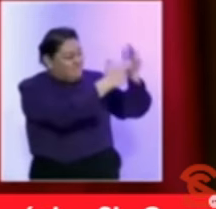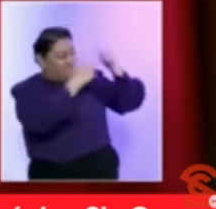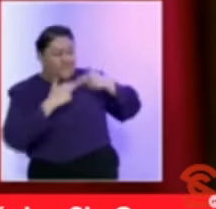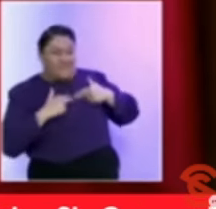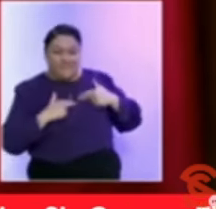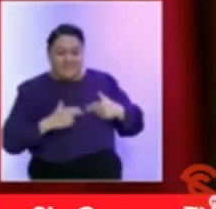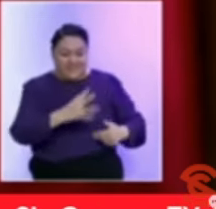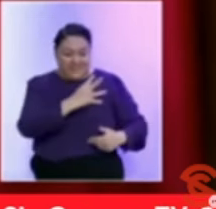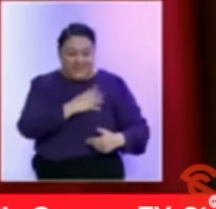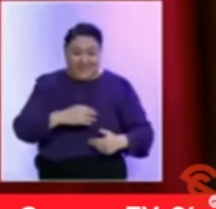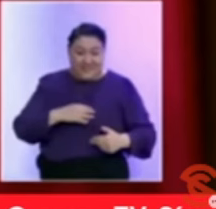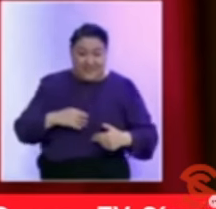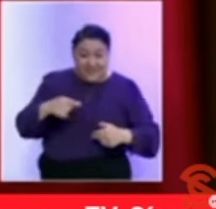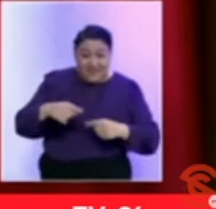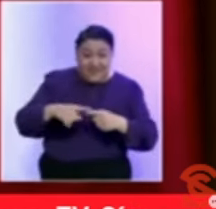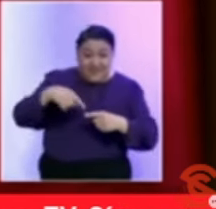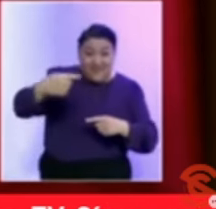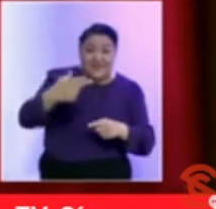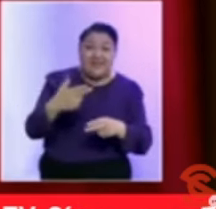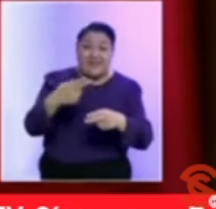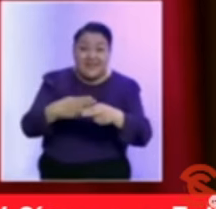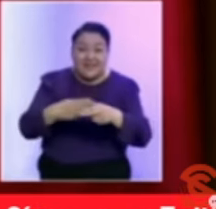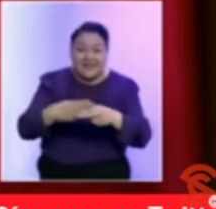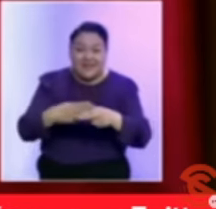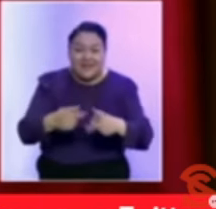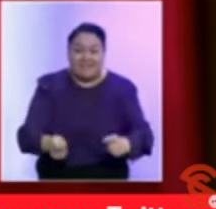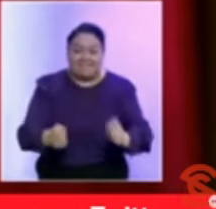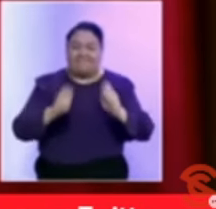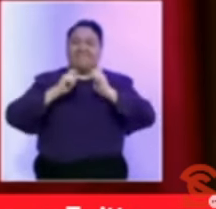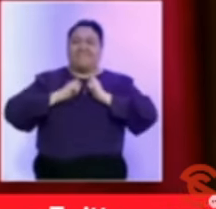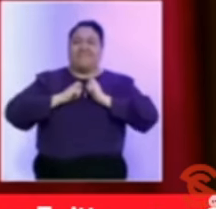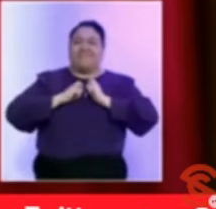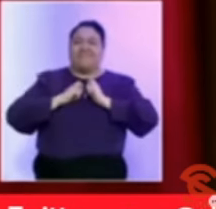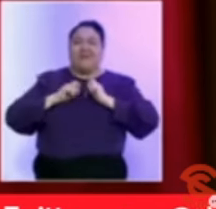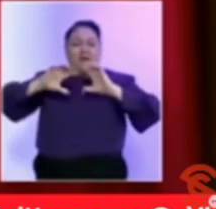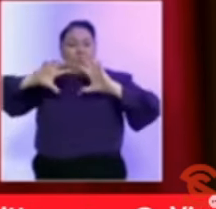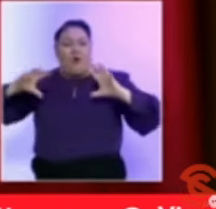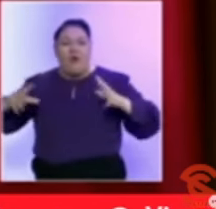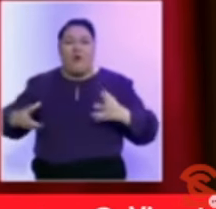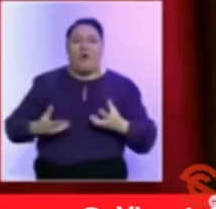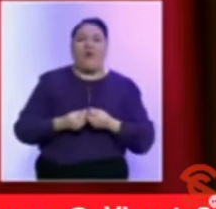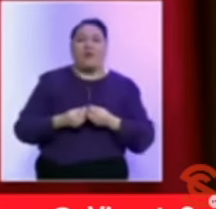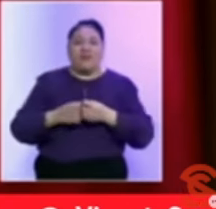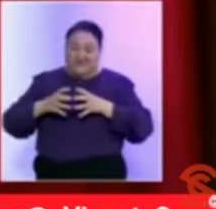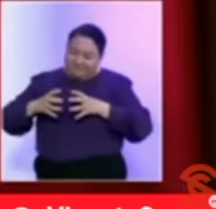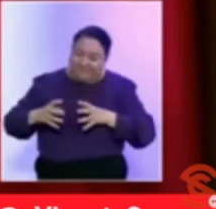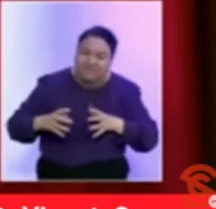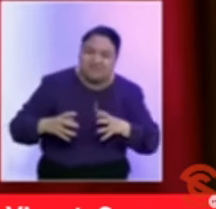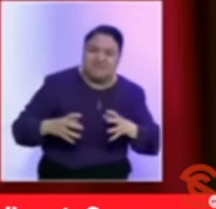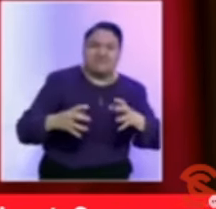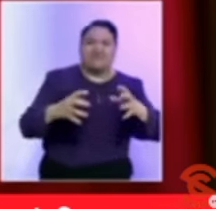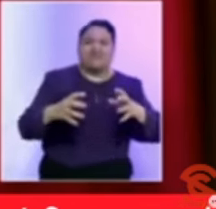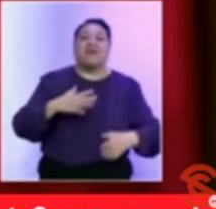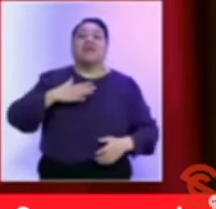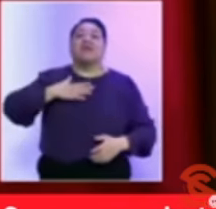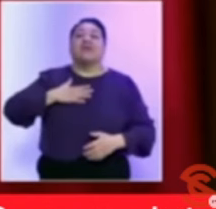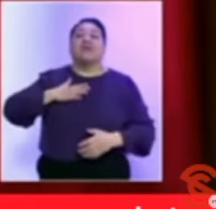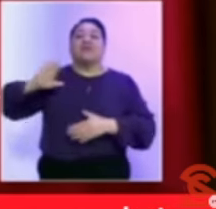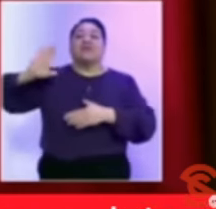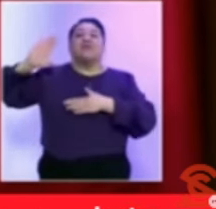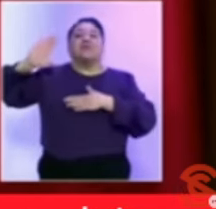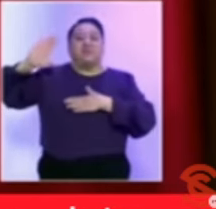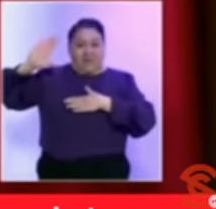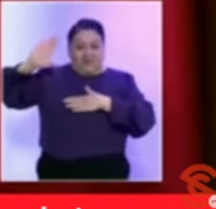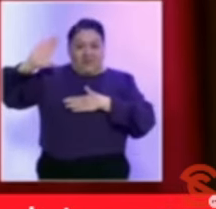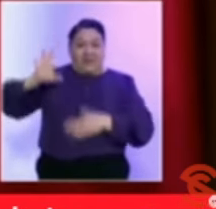hijas y nuestras nietas hoy llegamos todas y con ello me comprometo a luchar